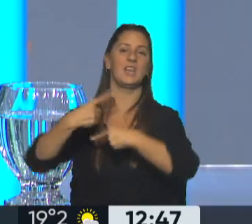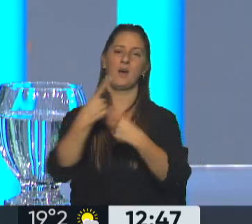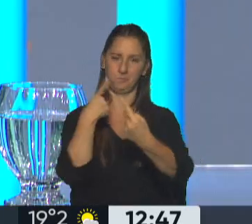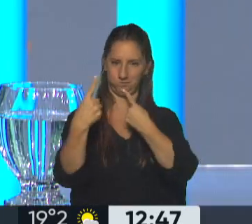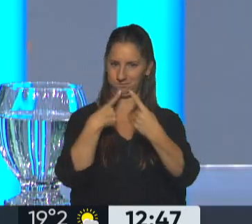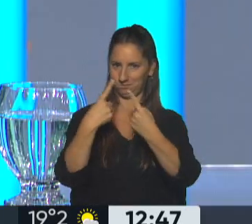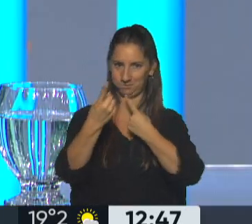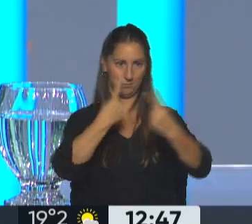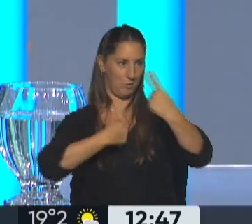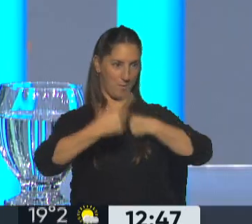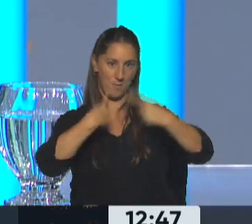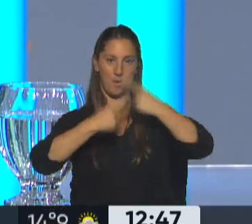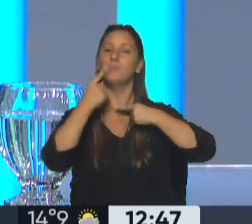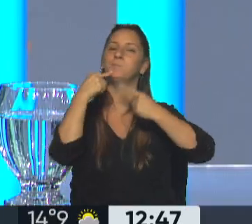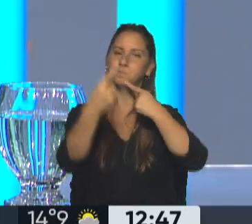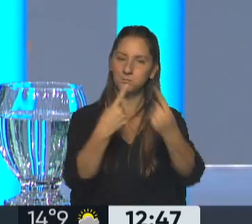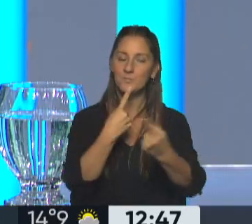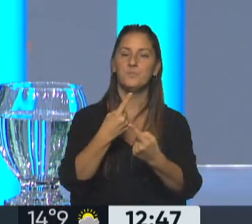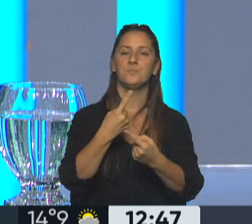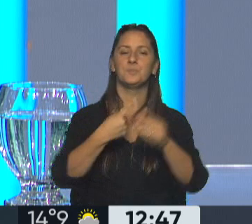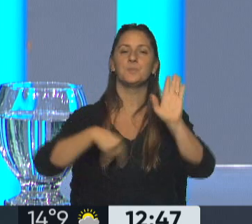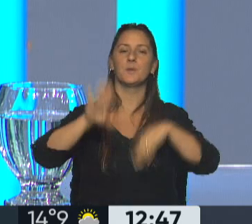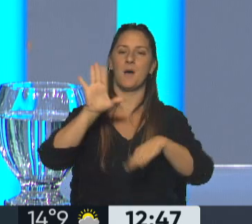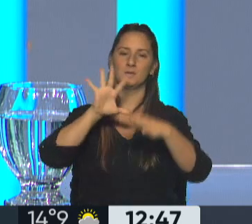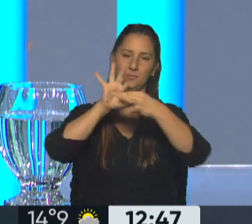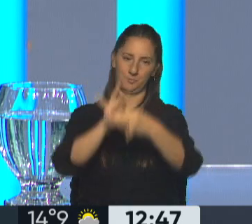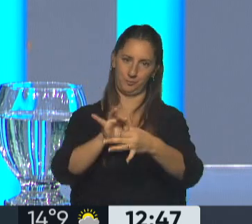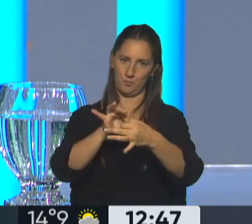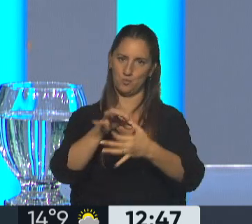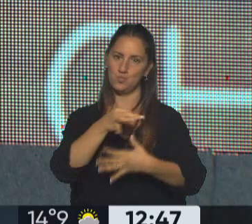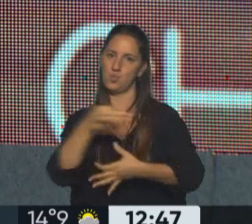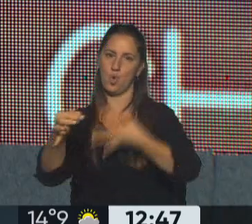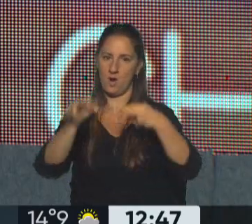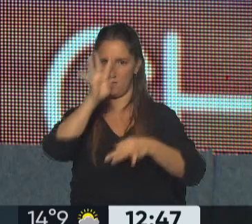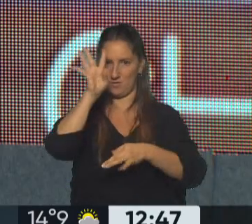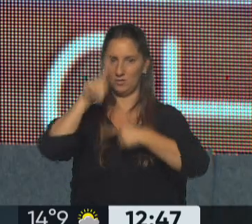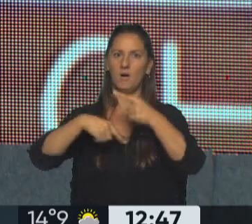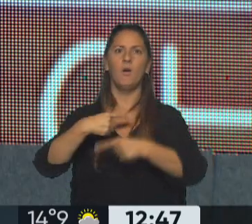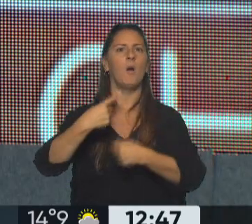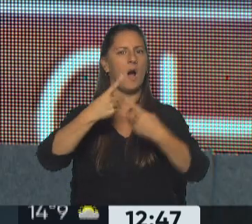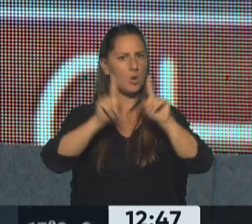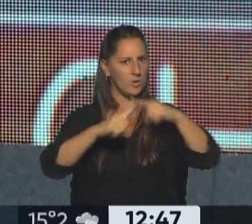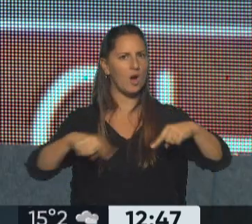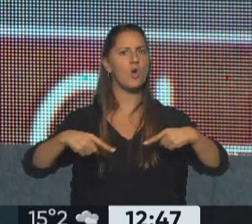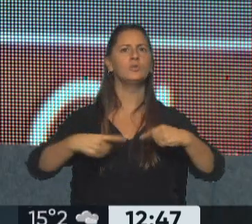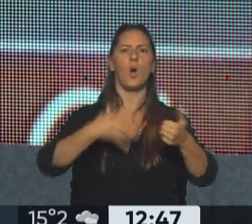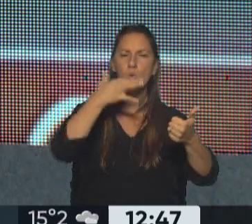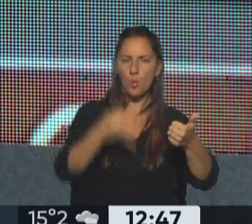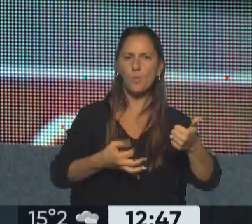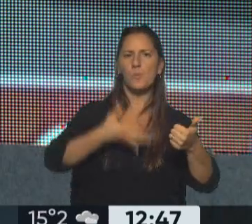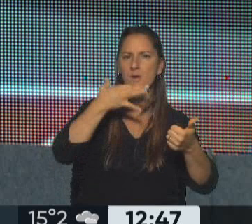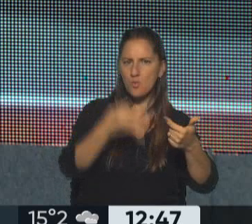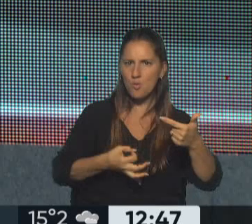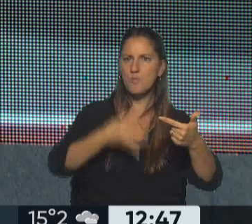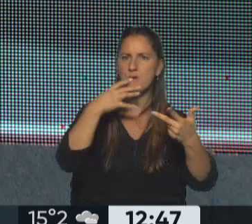todas las preguntas de los expertos que tienen que ver también con pueblos indígenas. ¿Cómo se van cumpliendo, ¿no? Algunos compromisos que se asumen en todos